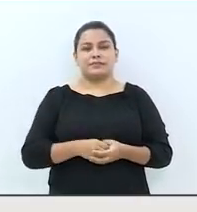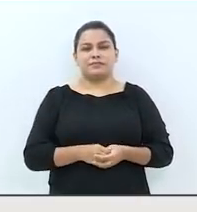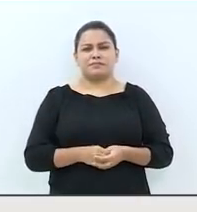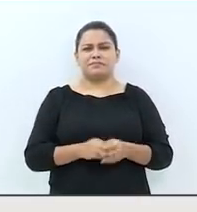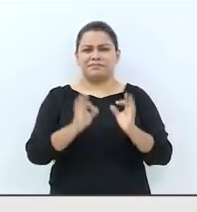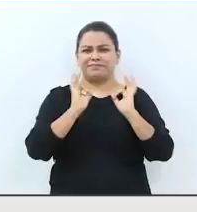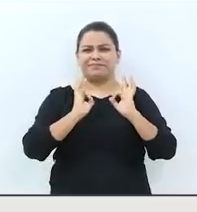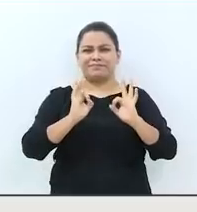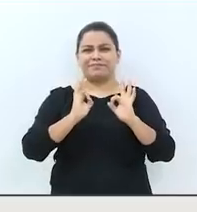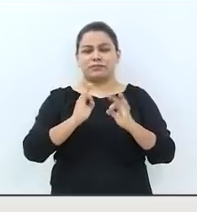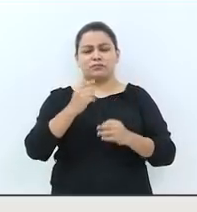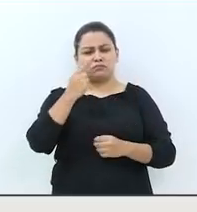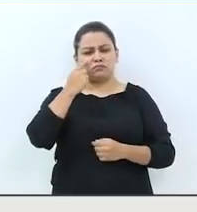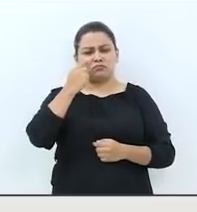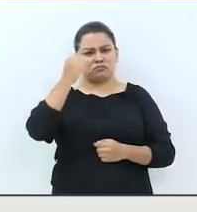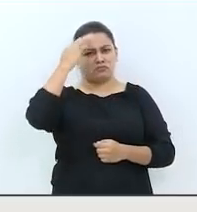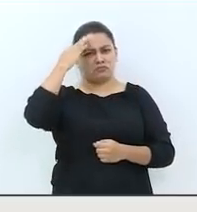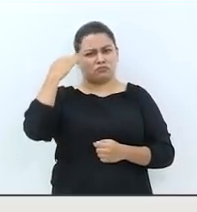Genial. Elsa, veo